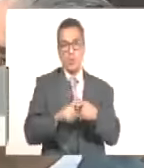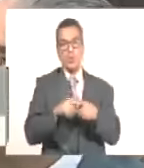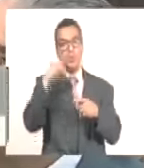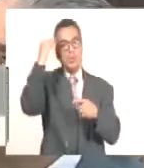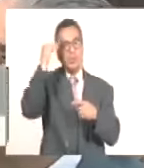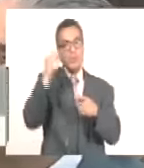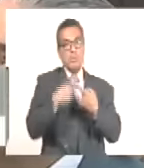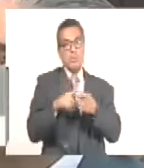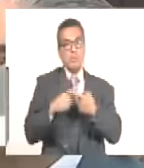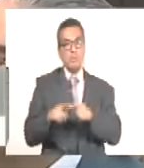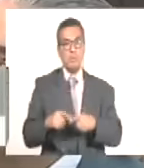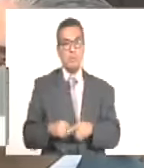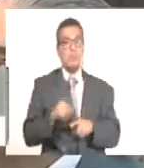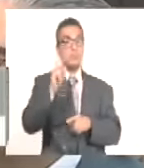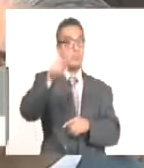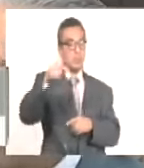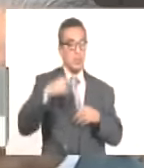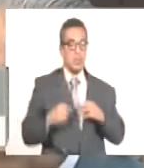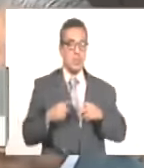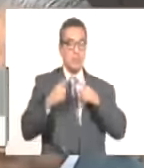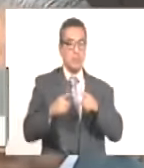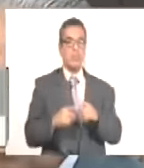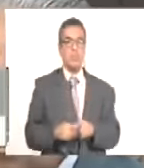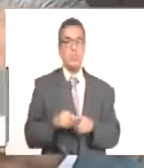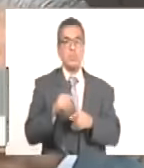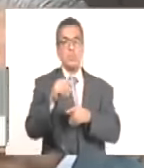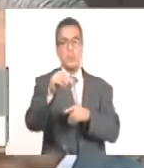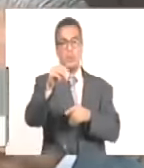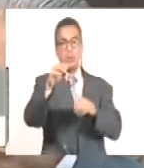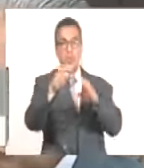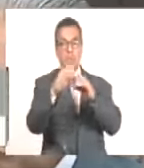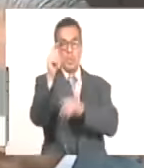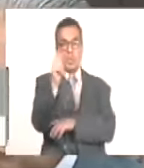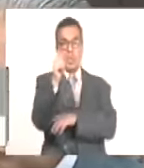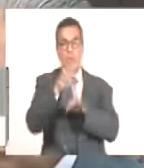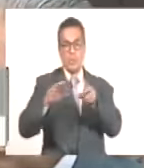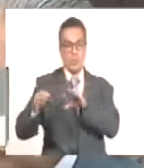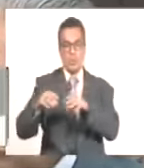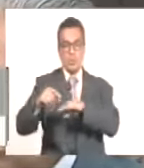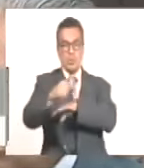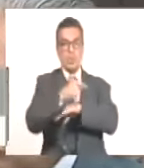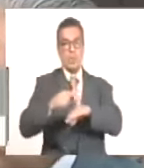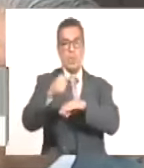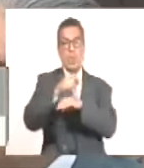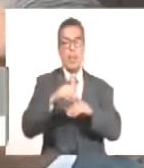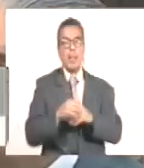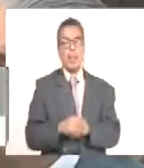que pensamos de otra. También tuvimos la oportunidad, algunos parlamentarios, de reunirnos con el secretario de Estado,